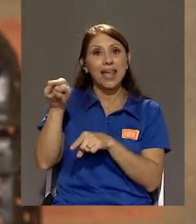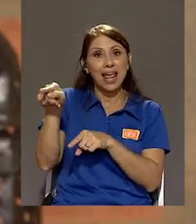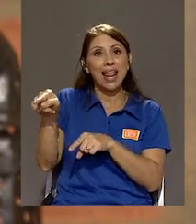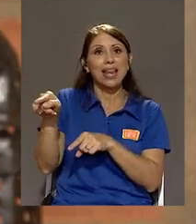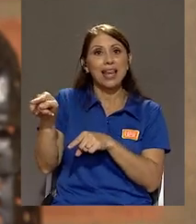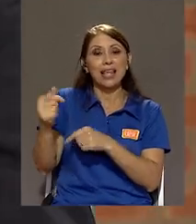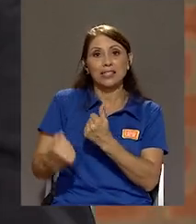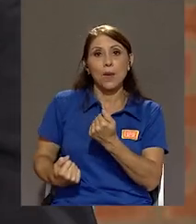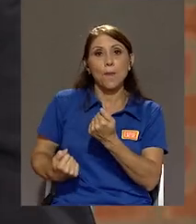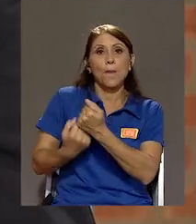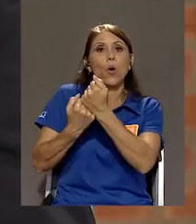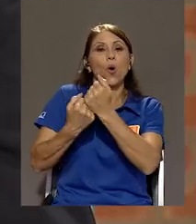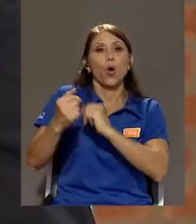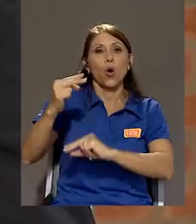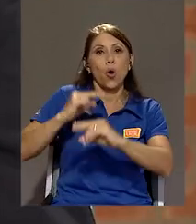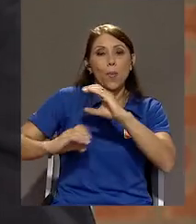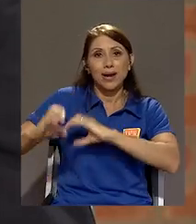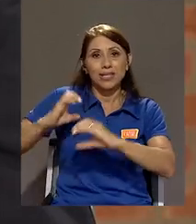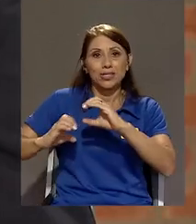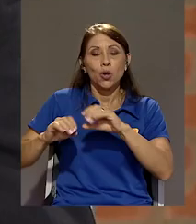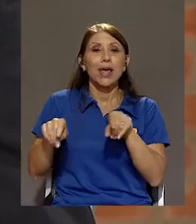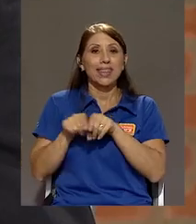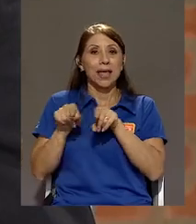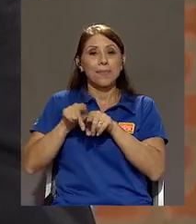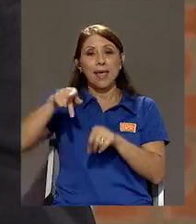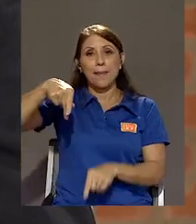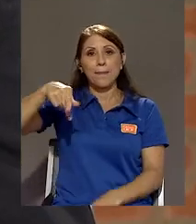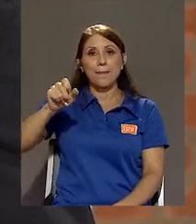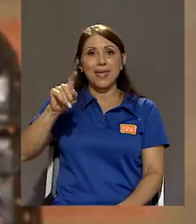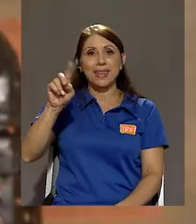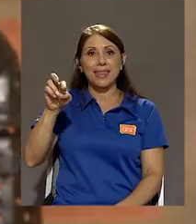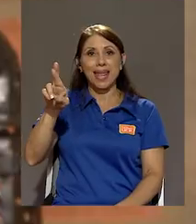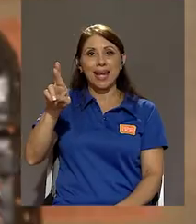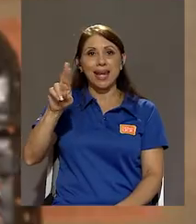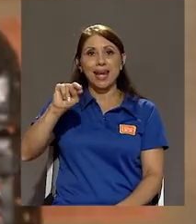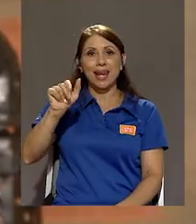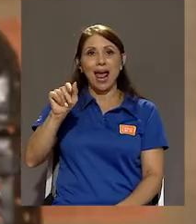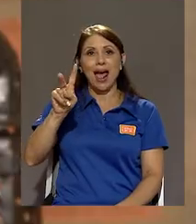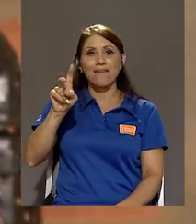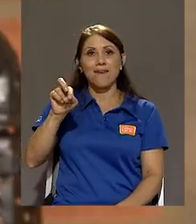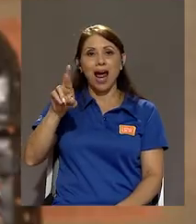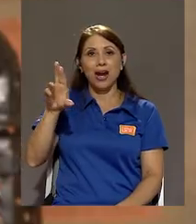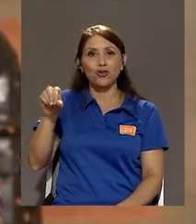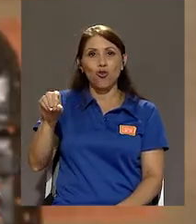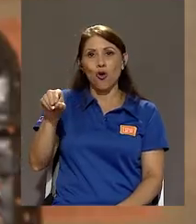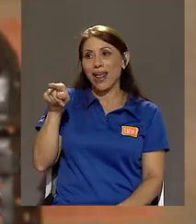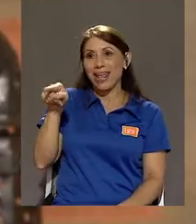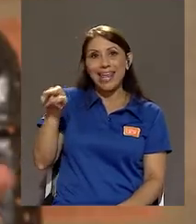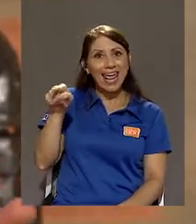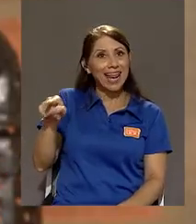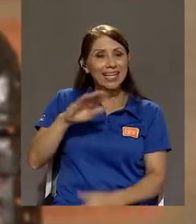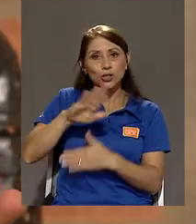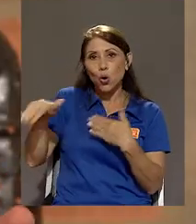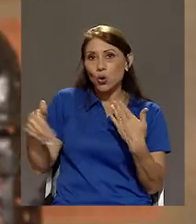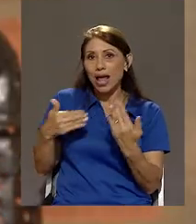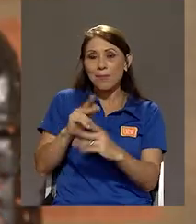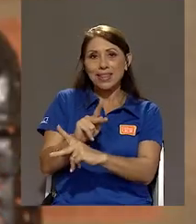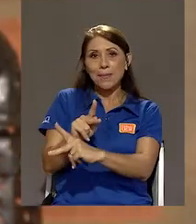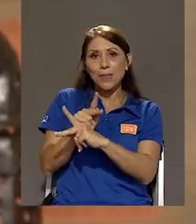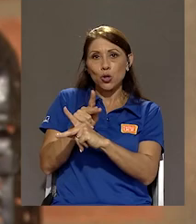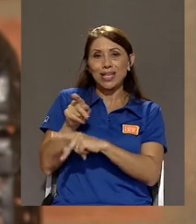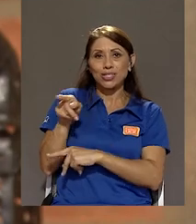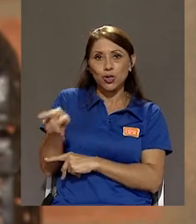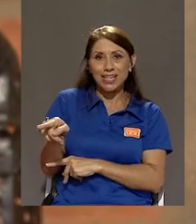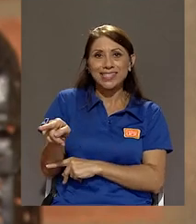también es pro trade, ¿verdad? Pro comercio. Y después uno tiene a Peter Navarro, que es un medio, ahí sí, totalmente